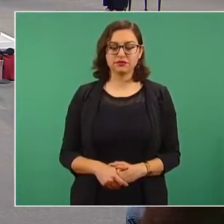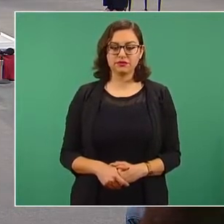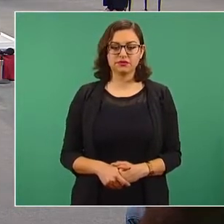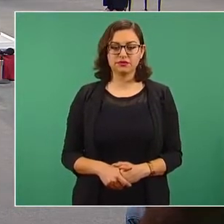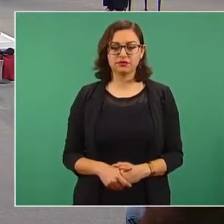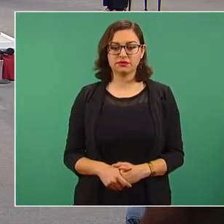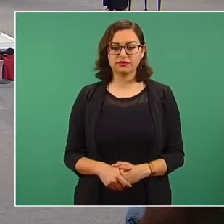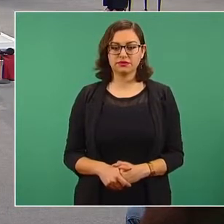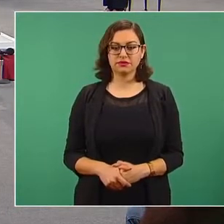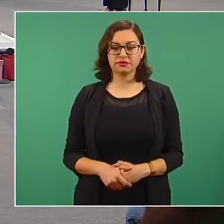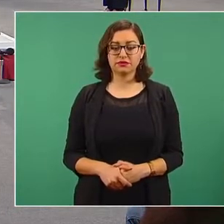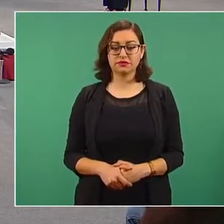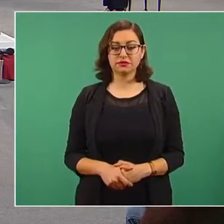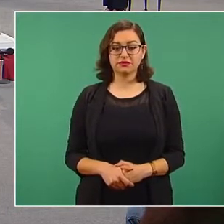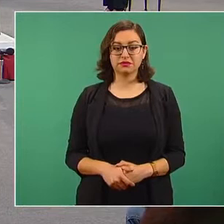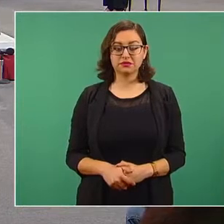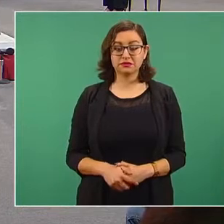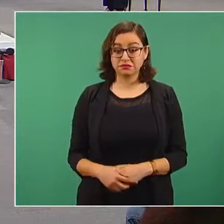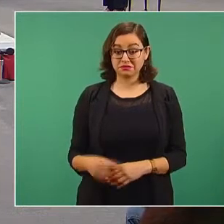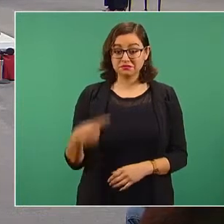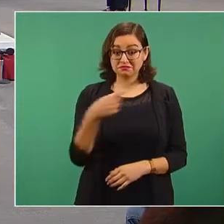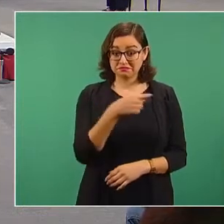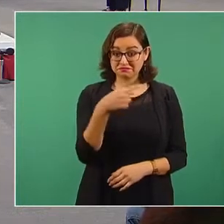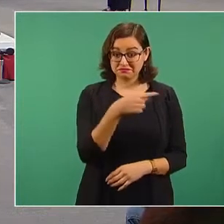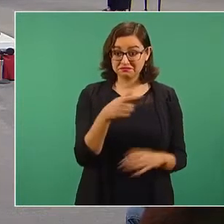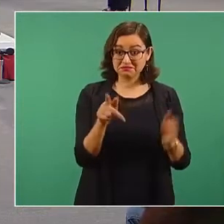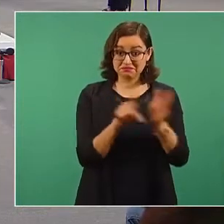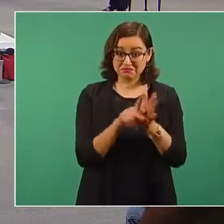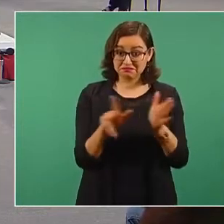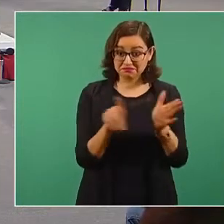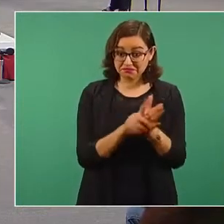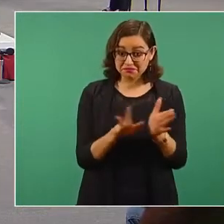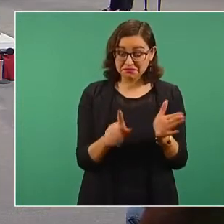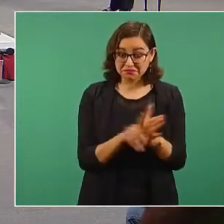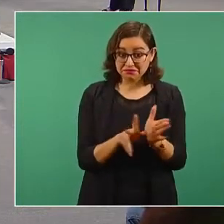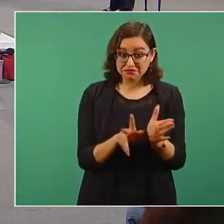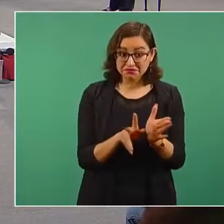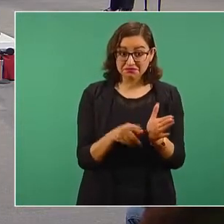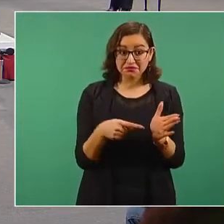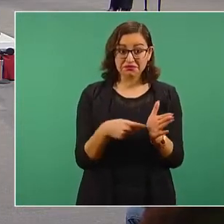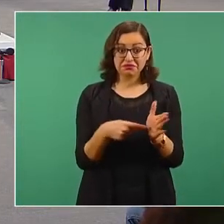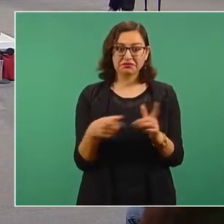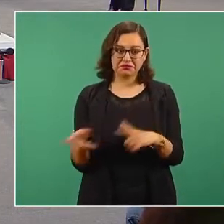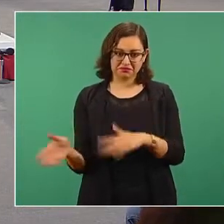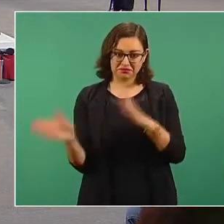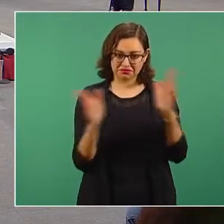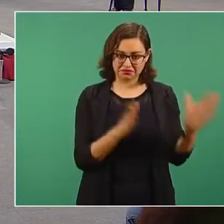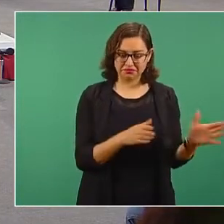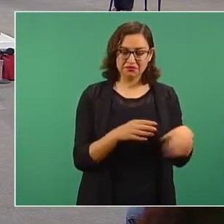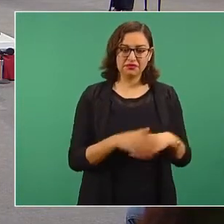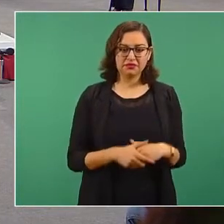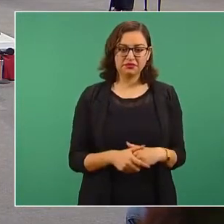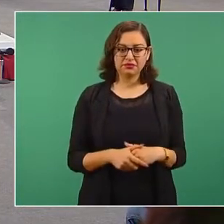Pero es un timbre de orgullo. Este periódico, cuando regrésalo,